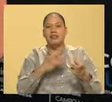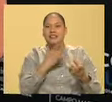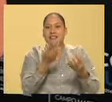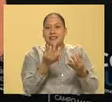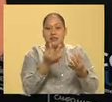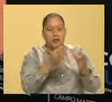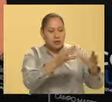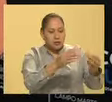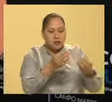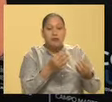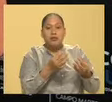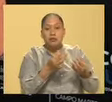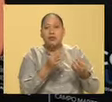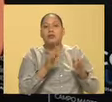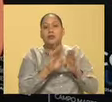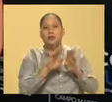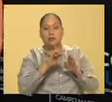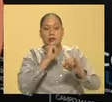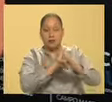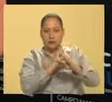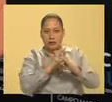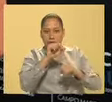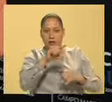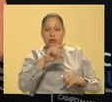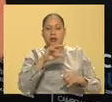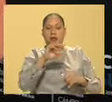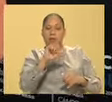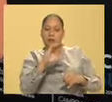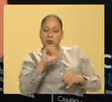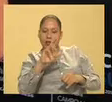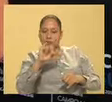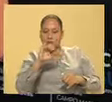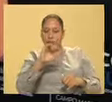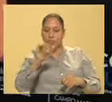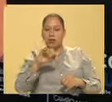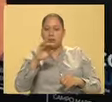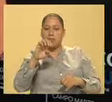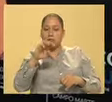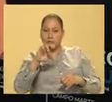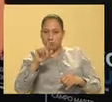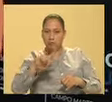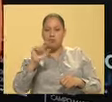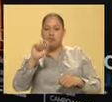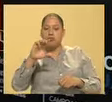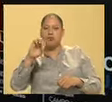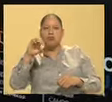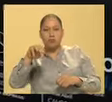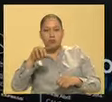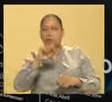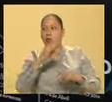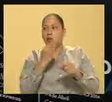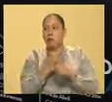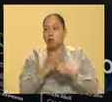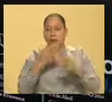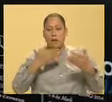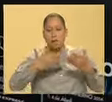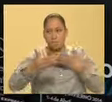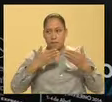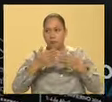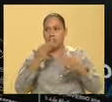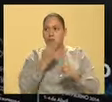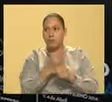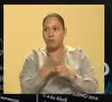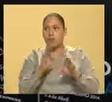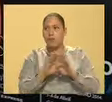más a la mano que puedes, es por medio de la página macariojimenez.com. Creo que es una manera de que ahora la moda se está haciendo, de que sea